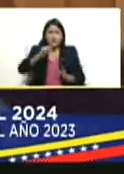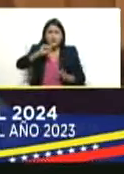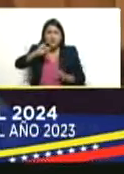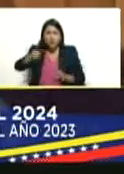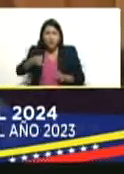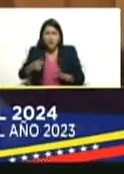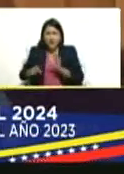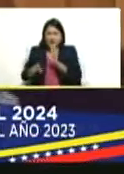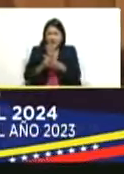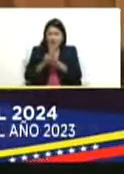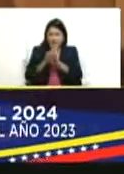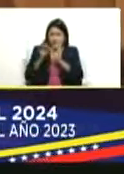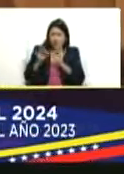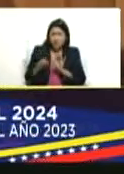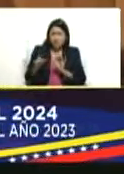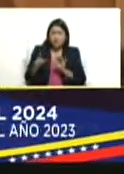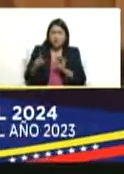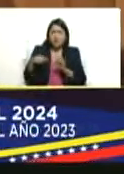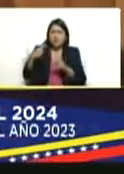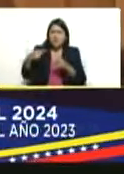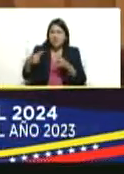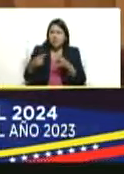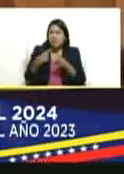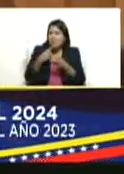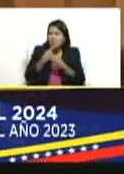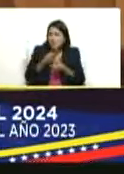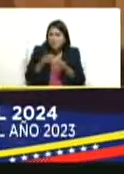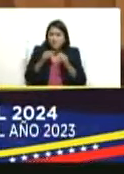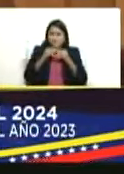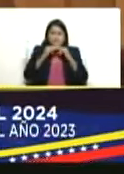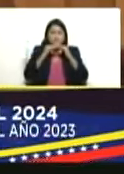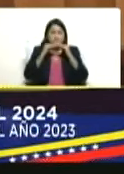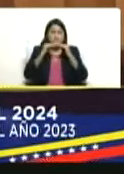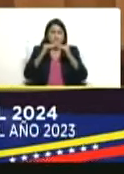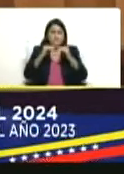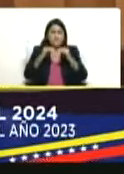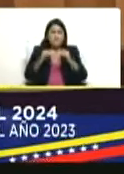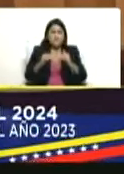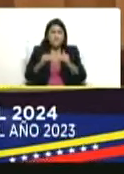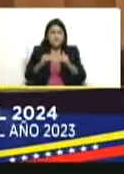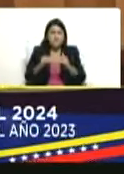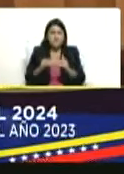Que el TSJ legítimo. Y un día dejaron de nombrarlo. Le dieron una patada